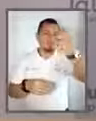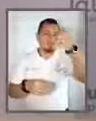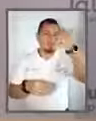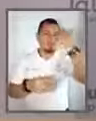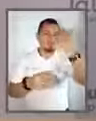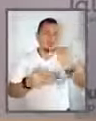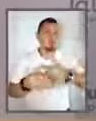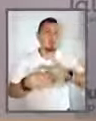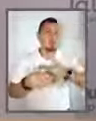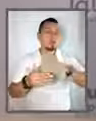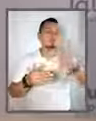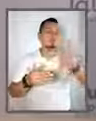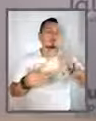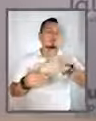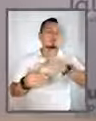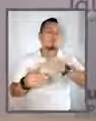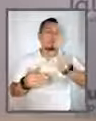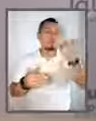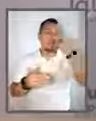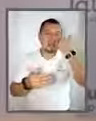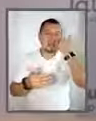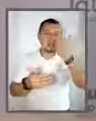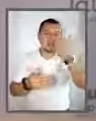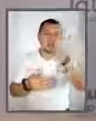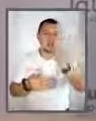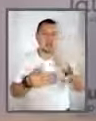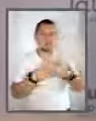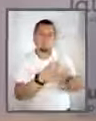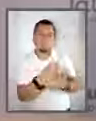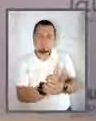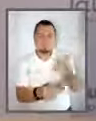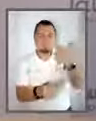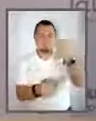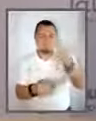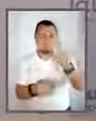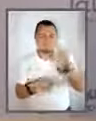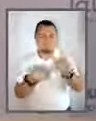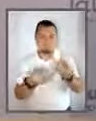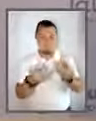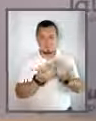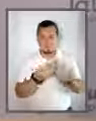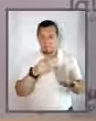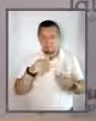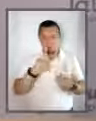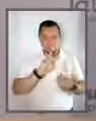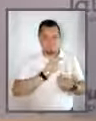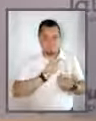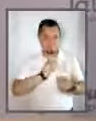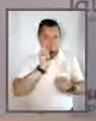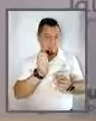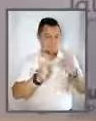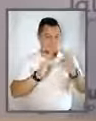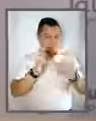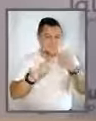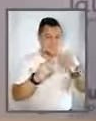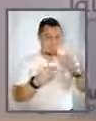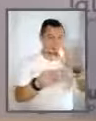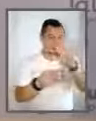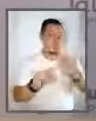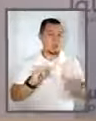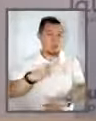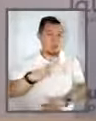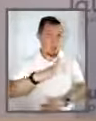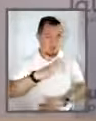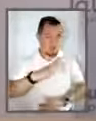prensa, se toma la temperatura, se pone gel. Sin embargo, como ustedes saben y se ha dicho en todo el mundo, hay